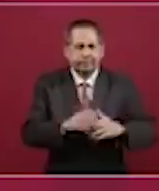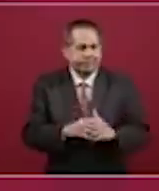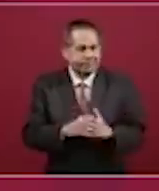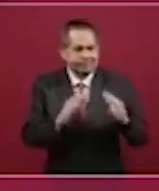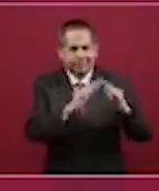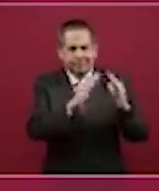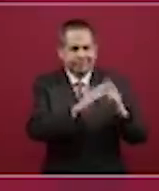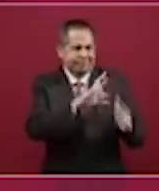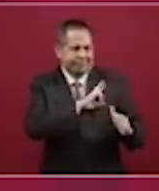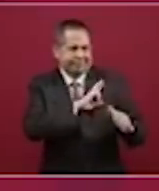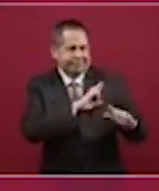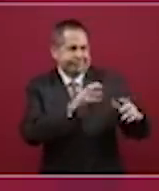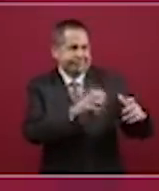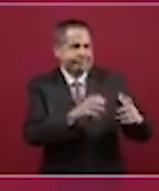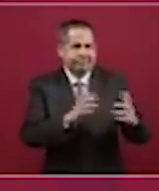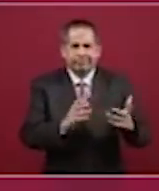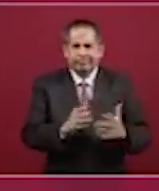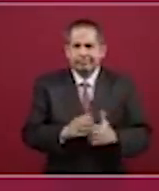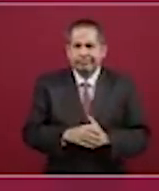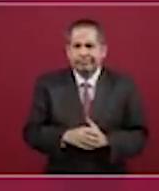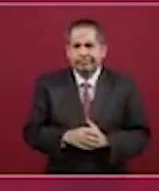una casa